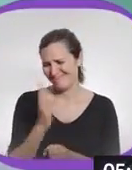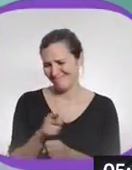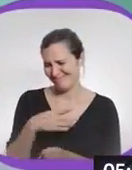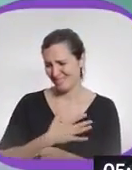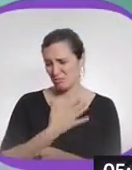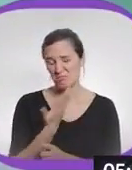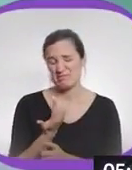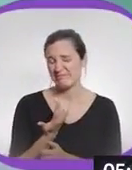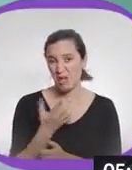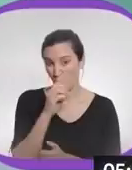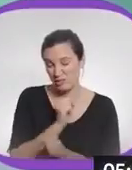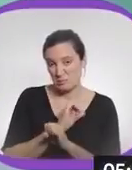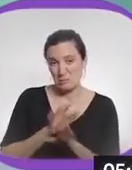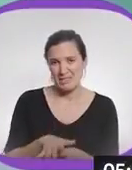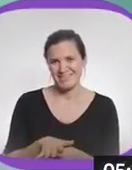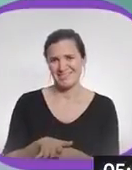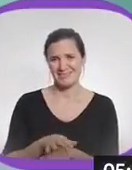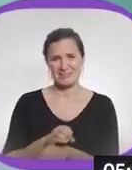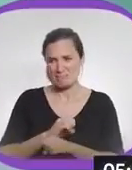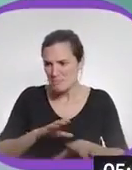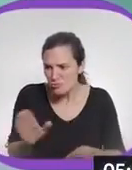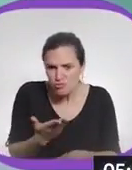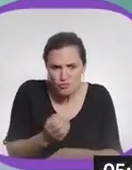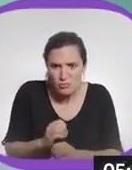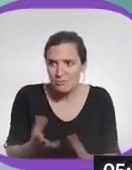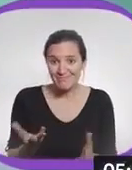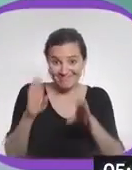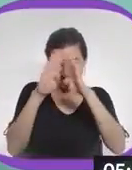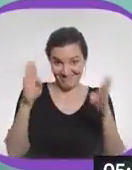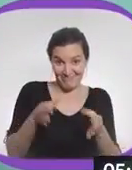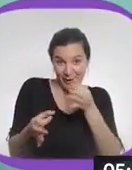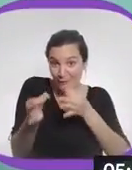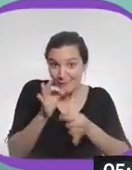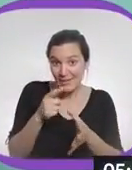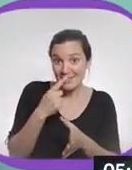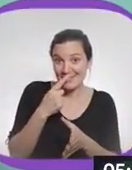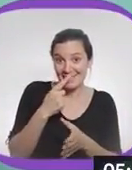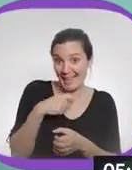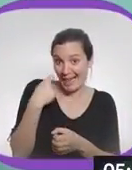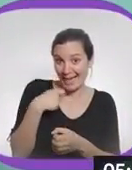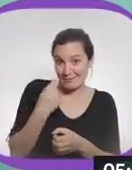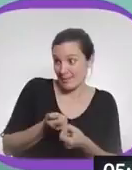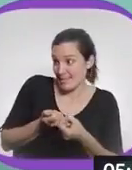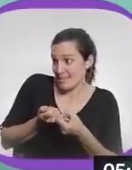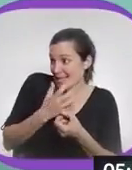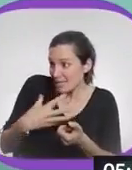más. ¡Sparky es un completo desastre! Debo regresarlo a la tienda de mascotas o irme de vacaciones para siempre.